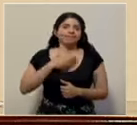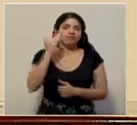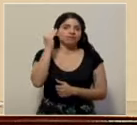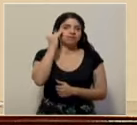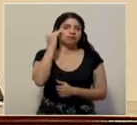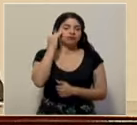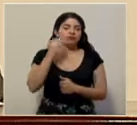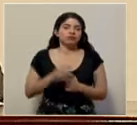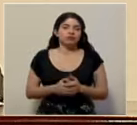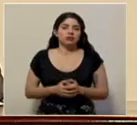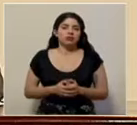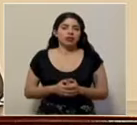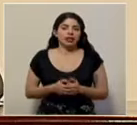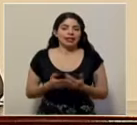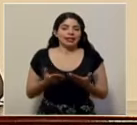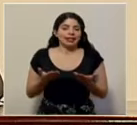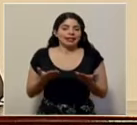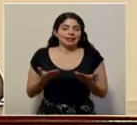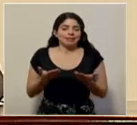consciente de que